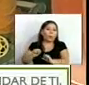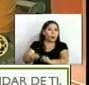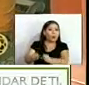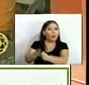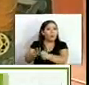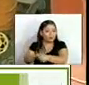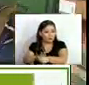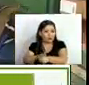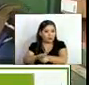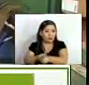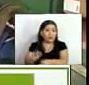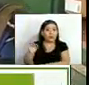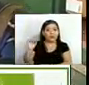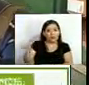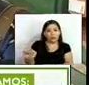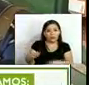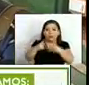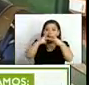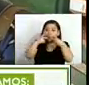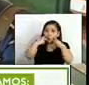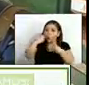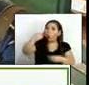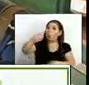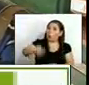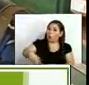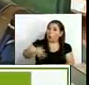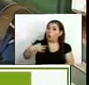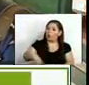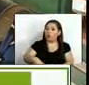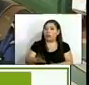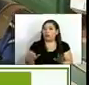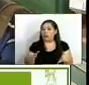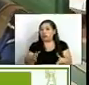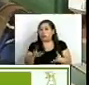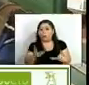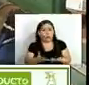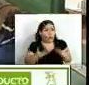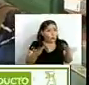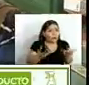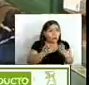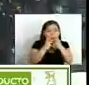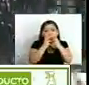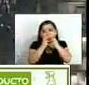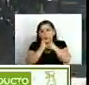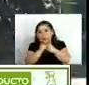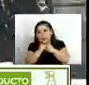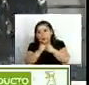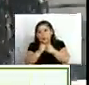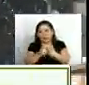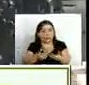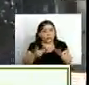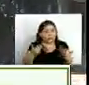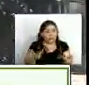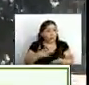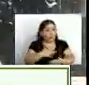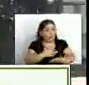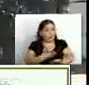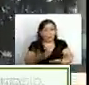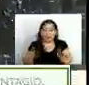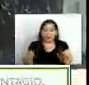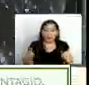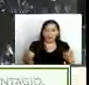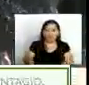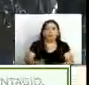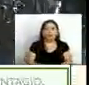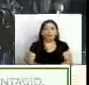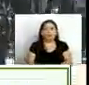COVID. Y esa prueba es cara y esa prueba es escasa, porque no siempre hay una gran disponibilidad. Y